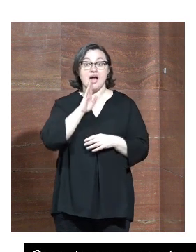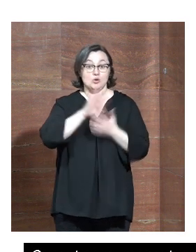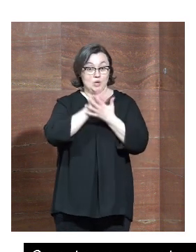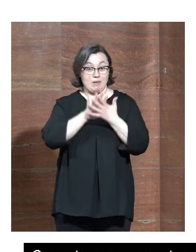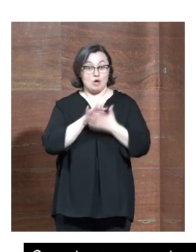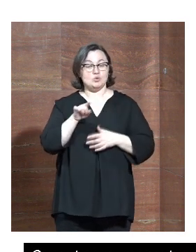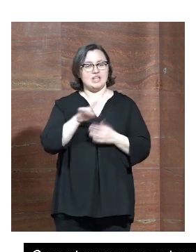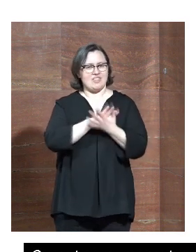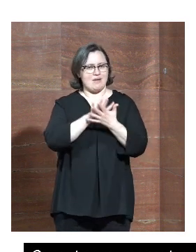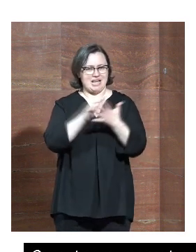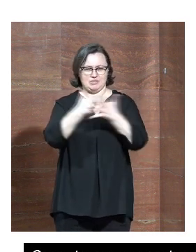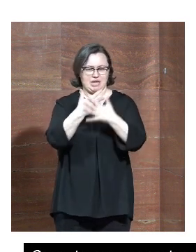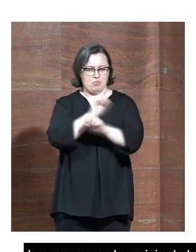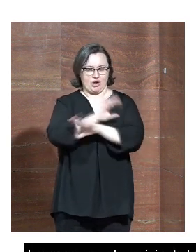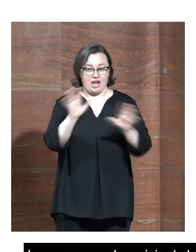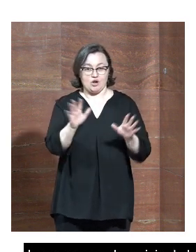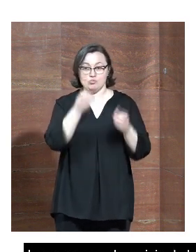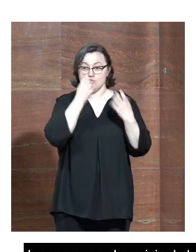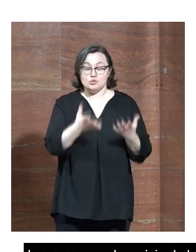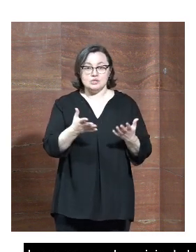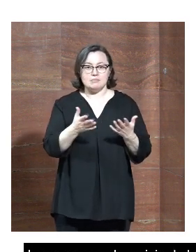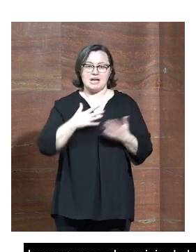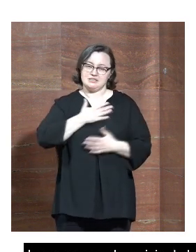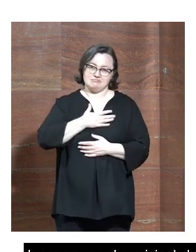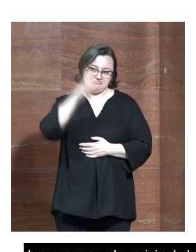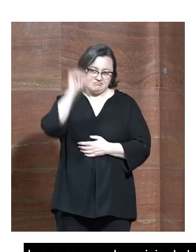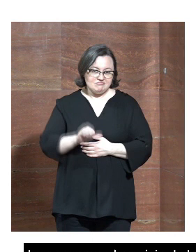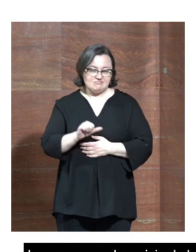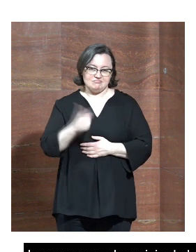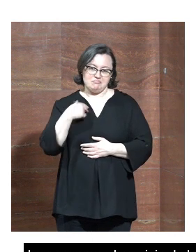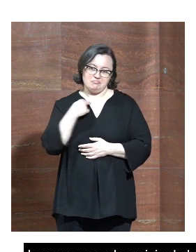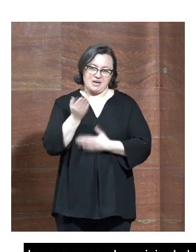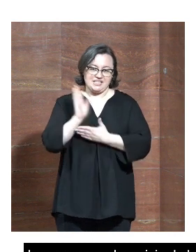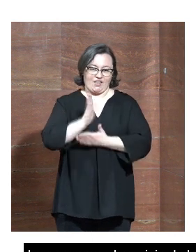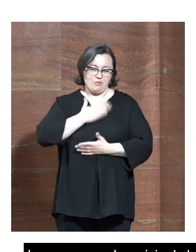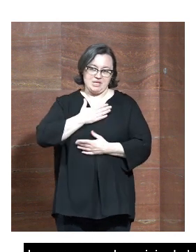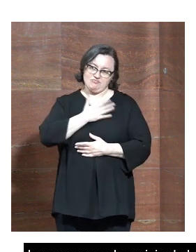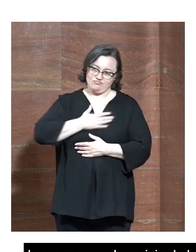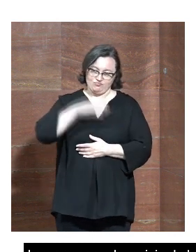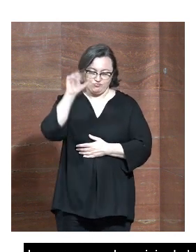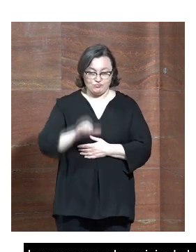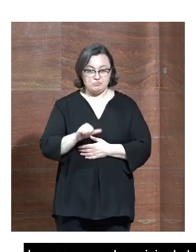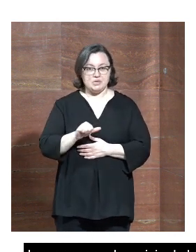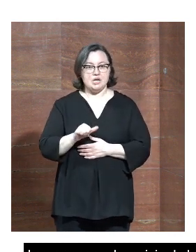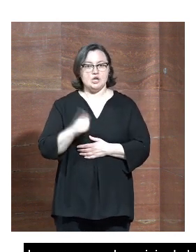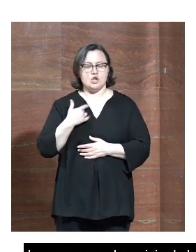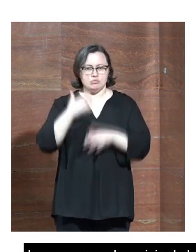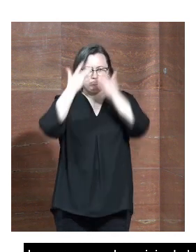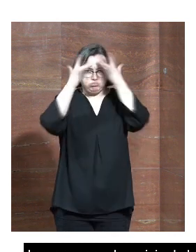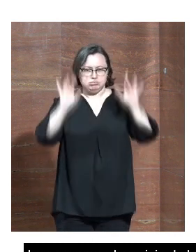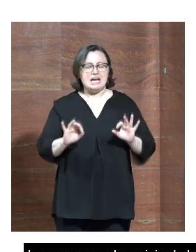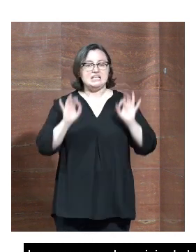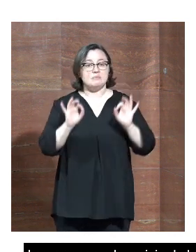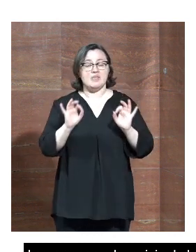ha explicado muy bien y ha sido muy agradable en su presentación, pues me he sensibilizado